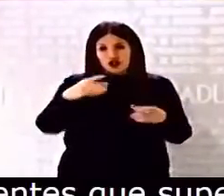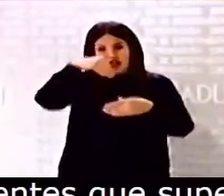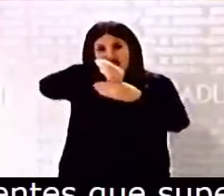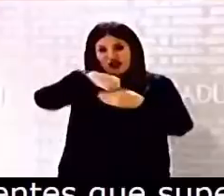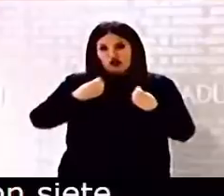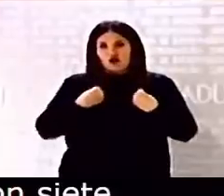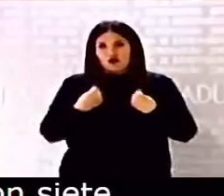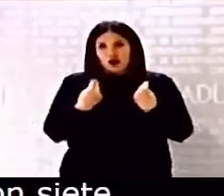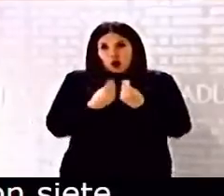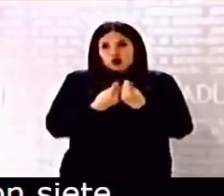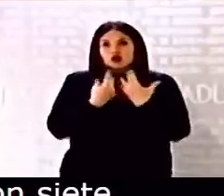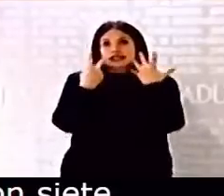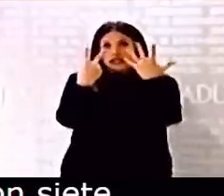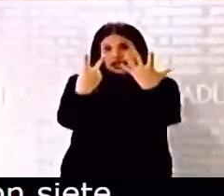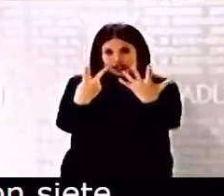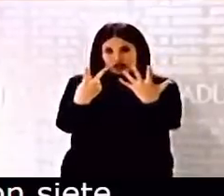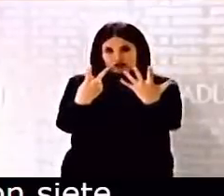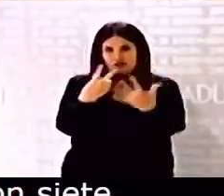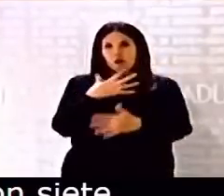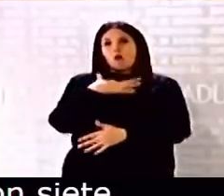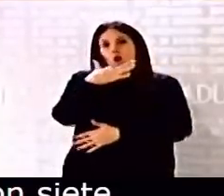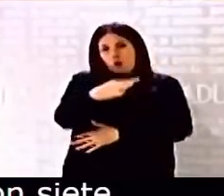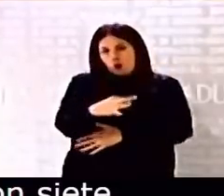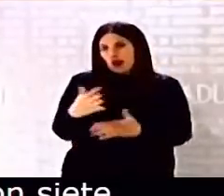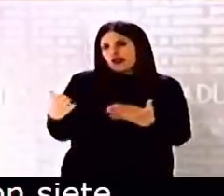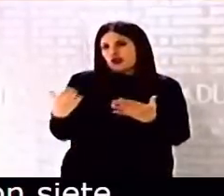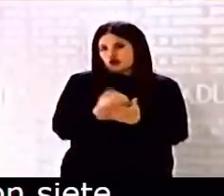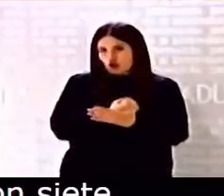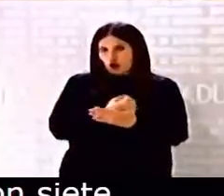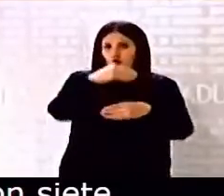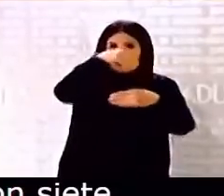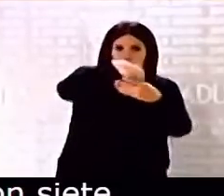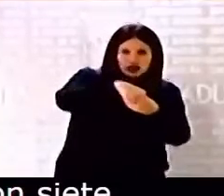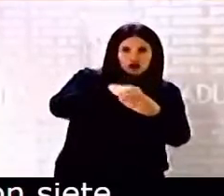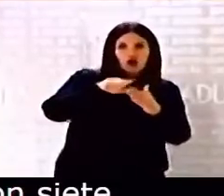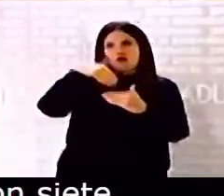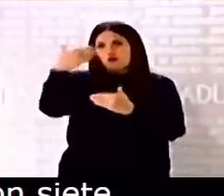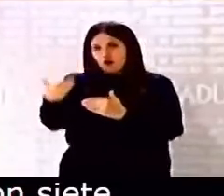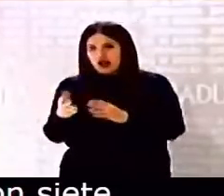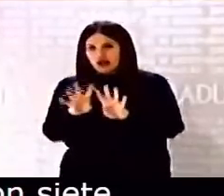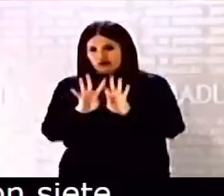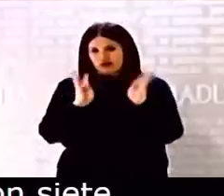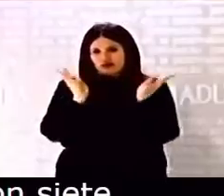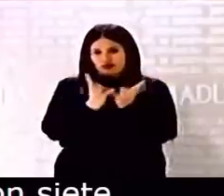de convivencia, pues pueden reunirse tanto en el interior como en el exterior.